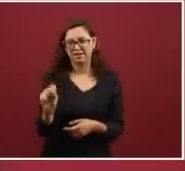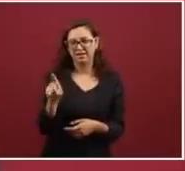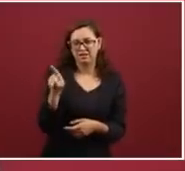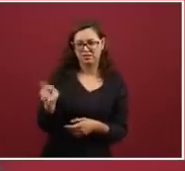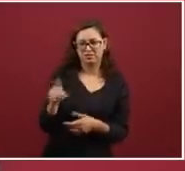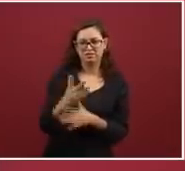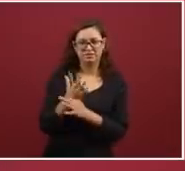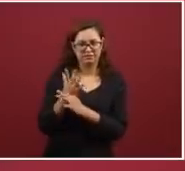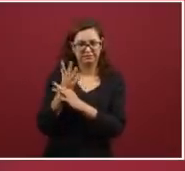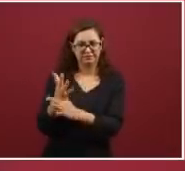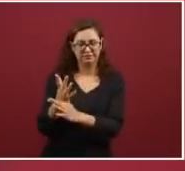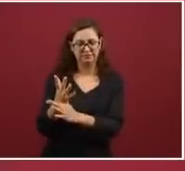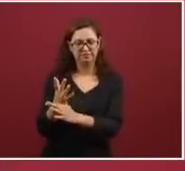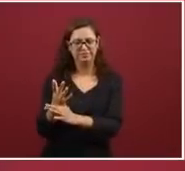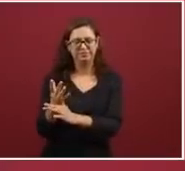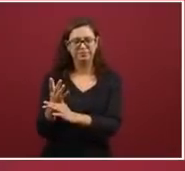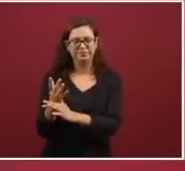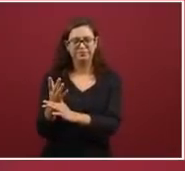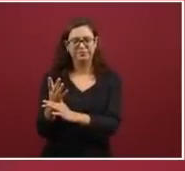los